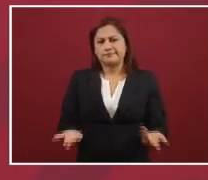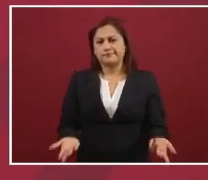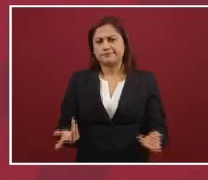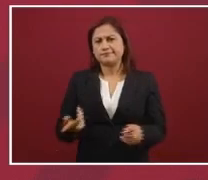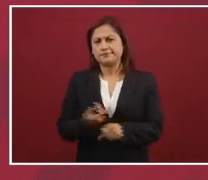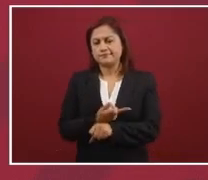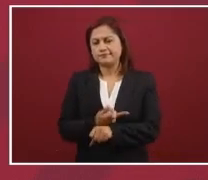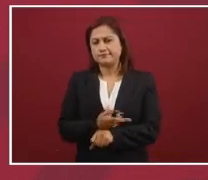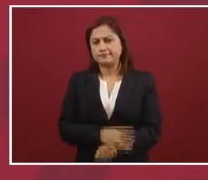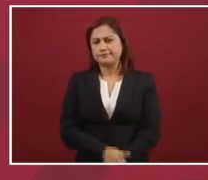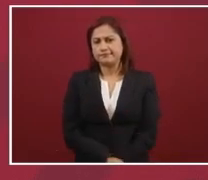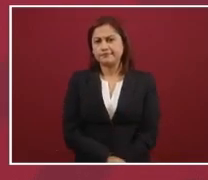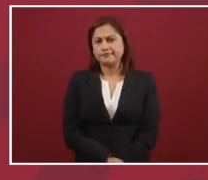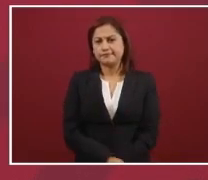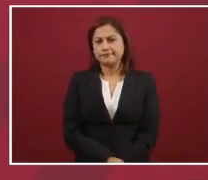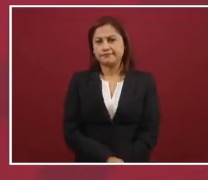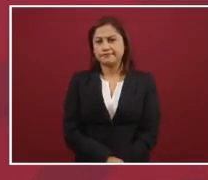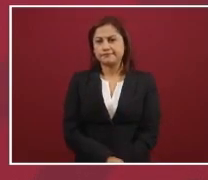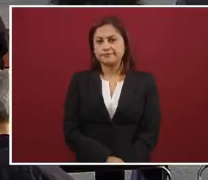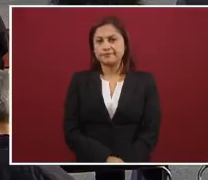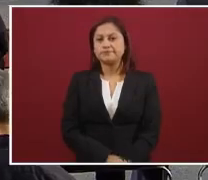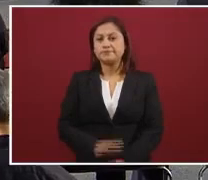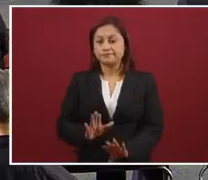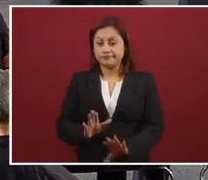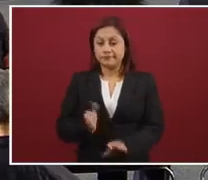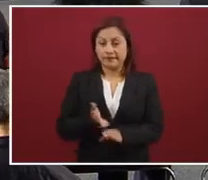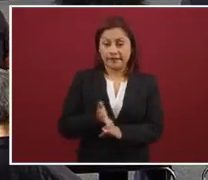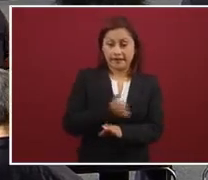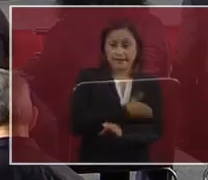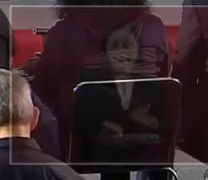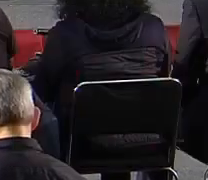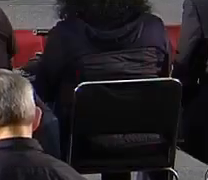hay en el conservadurismo